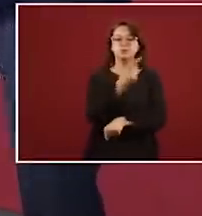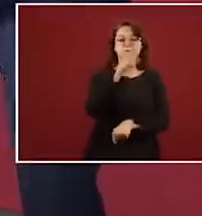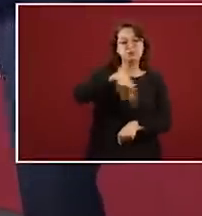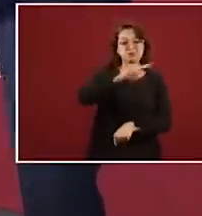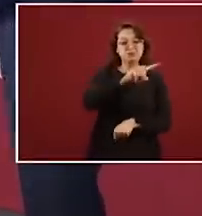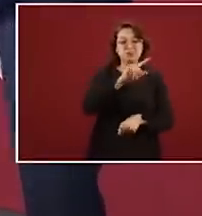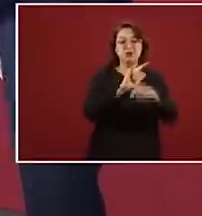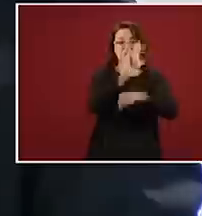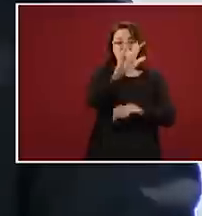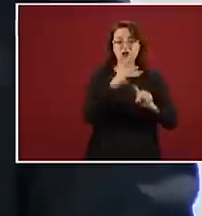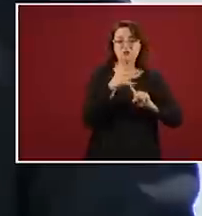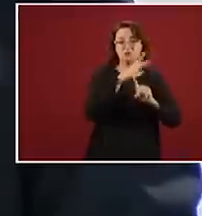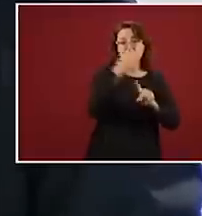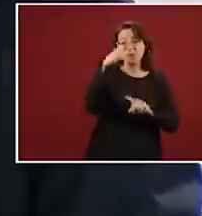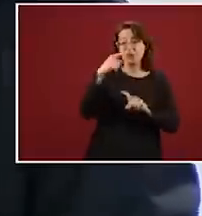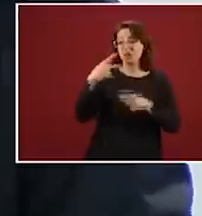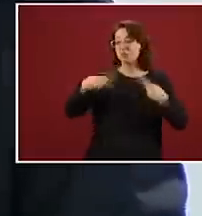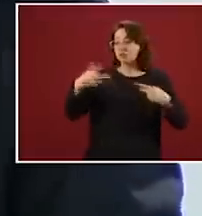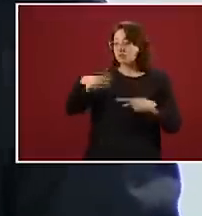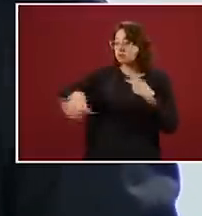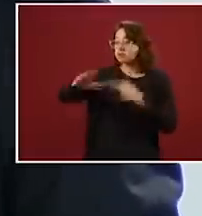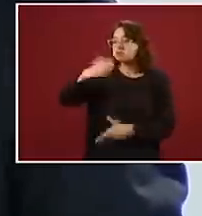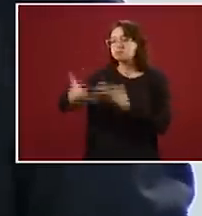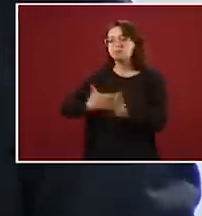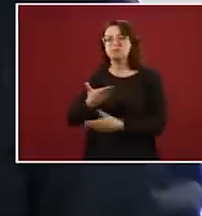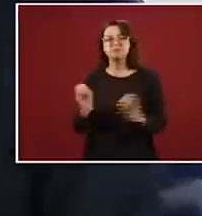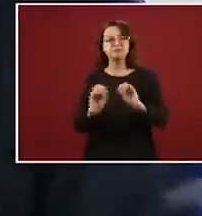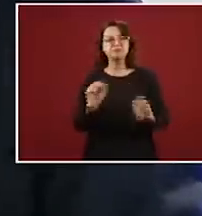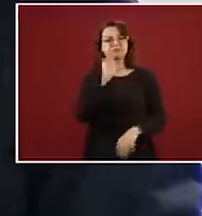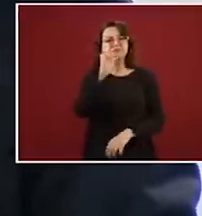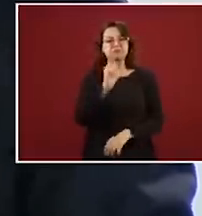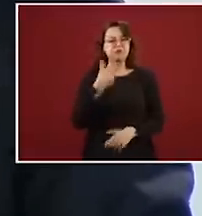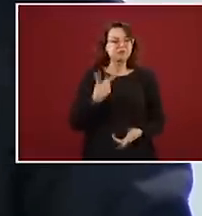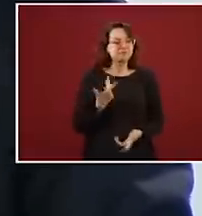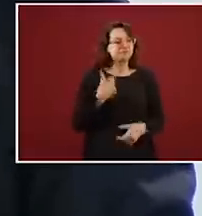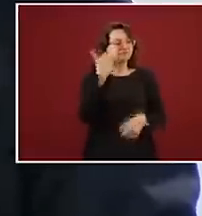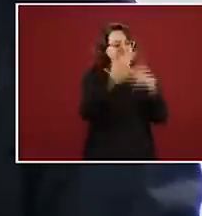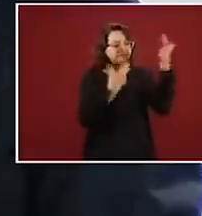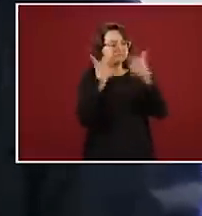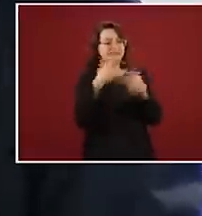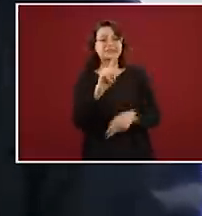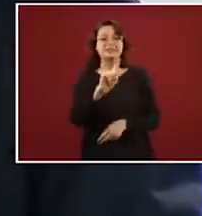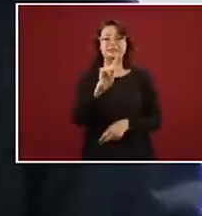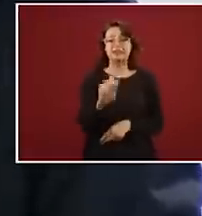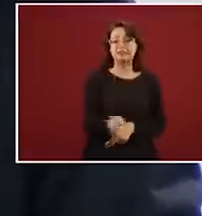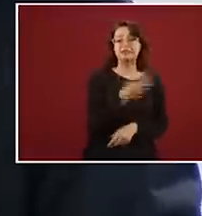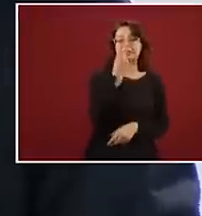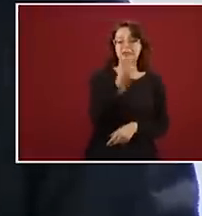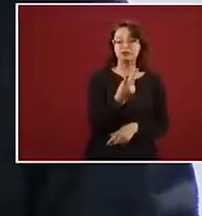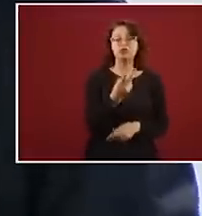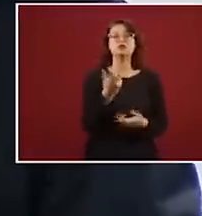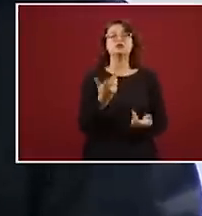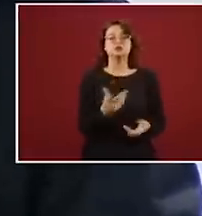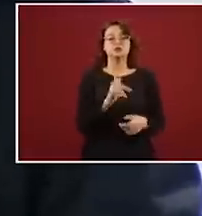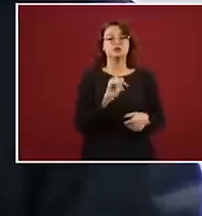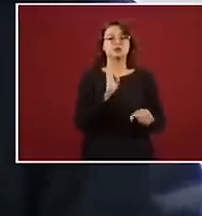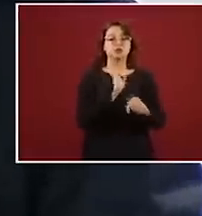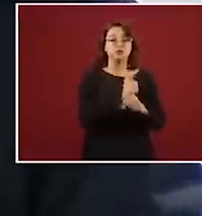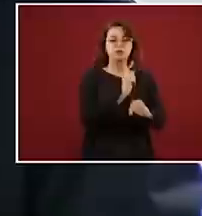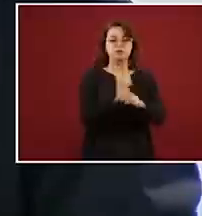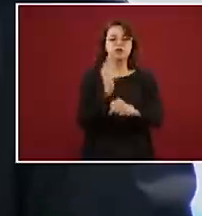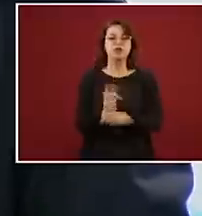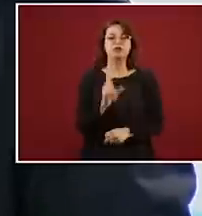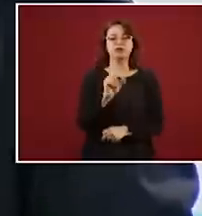análisis que se llevó a cabo de manera exhaustiva, se identificaron 72 aeronaves, 33 aviones y 39